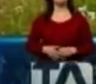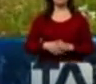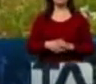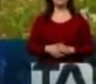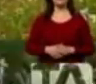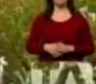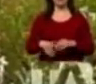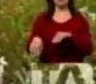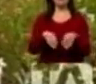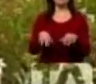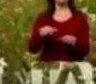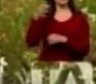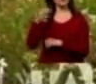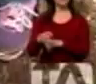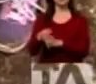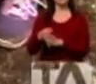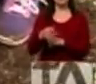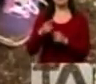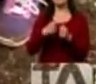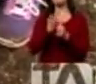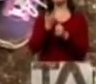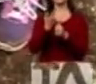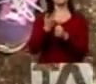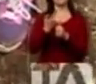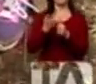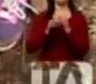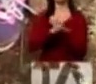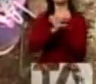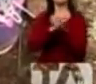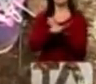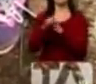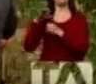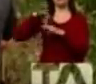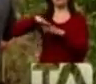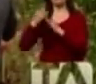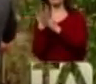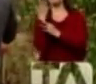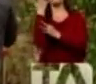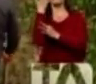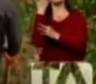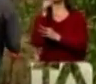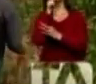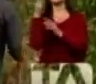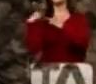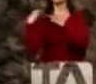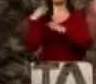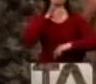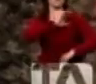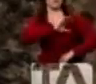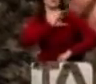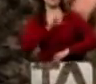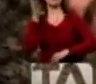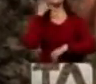ciudad. Esta actividad se cumplió como cierre de la primera fase de la campaña Adopta un Árbol, que ejecuta el municipio de Quito y que